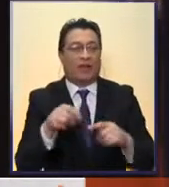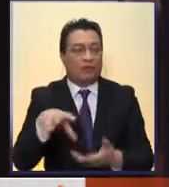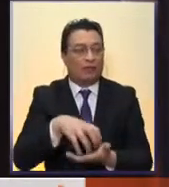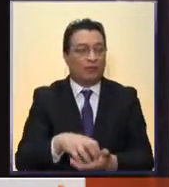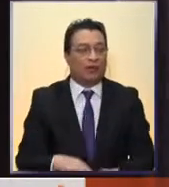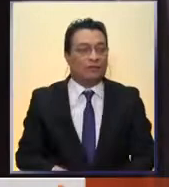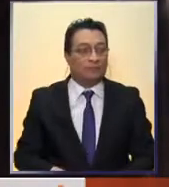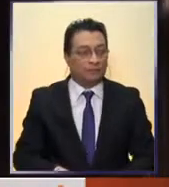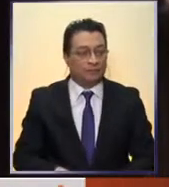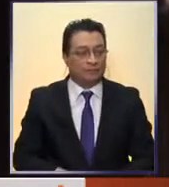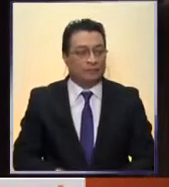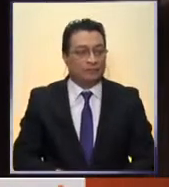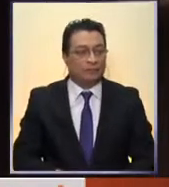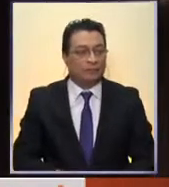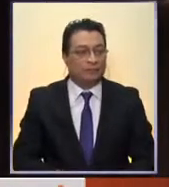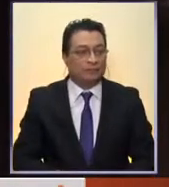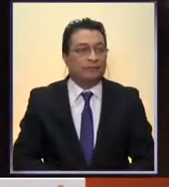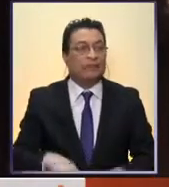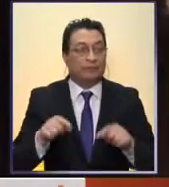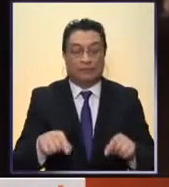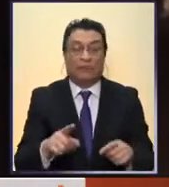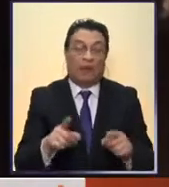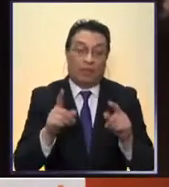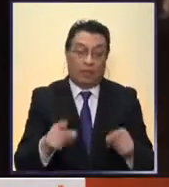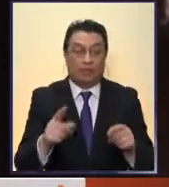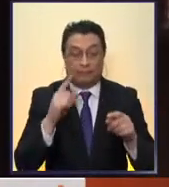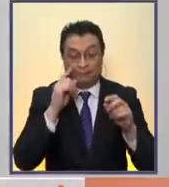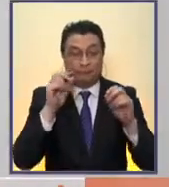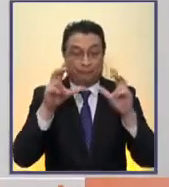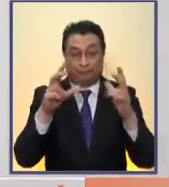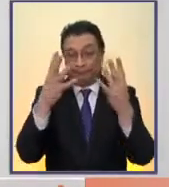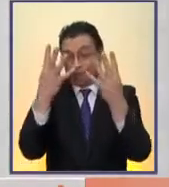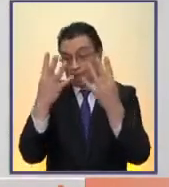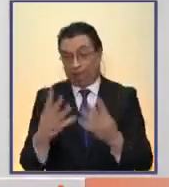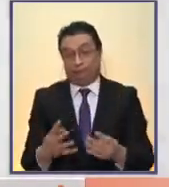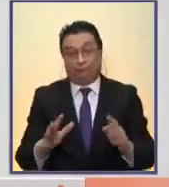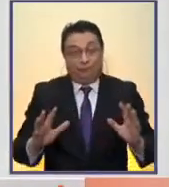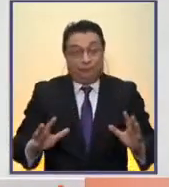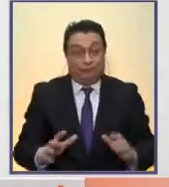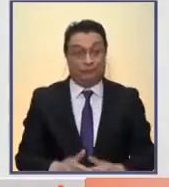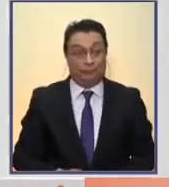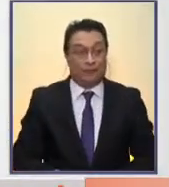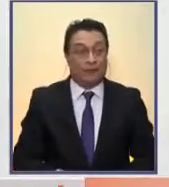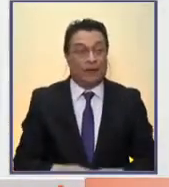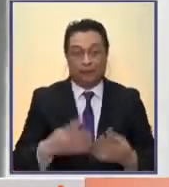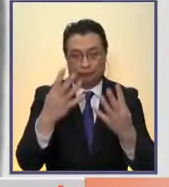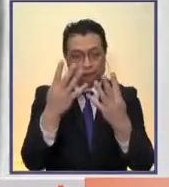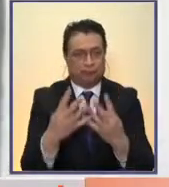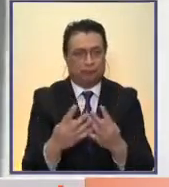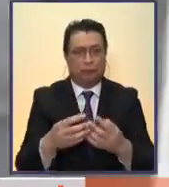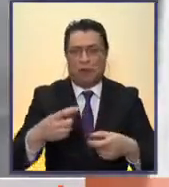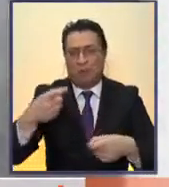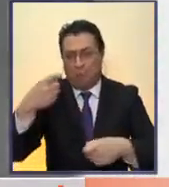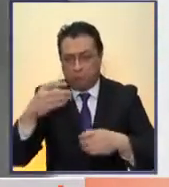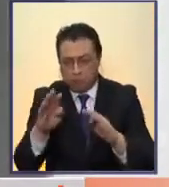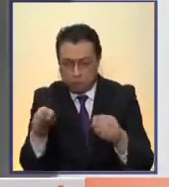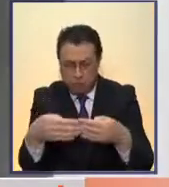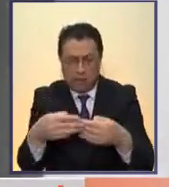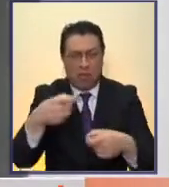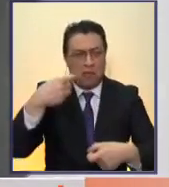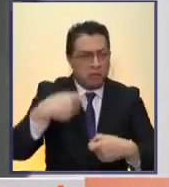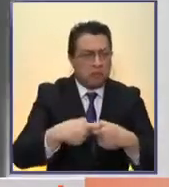para hacer. Uno tiene que estar aquí encerrado. Aunque ningún tipo de barrotes o puertas reforzadas les fue